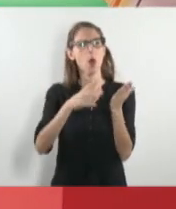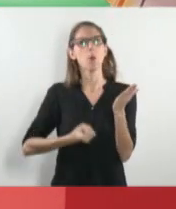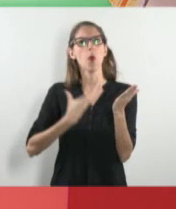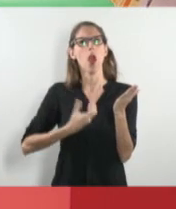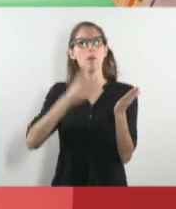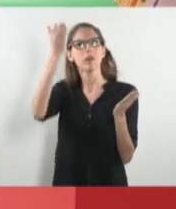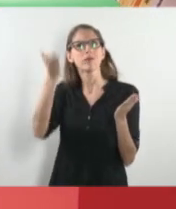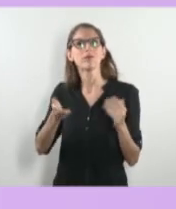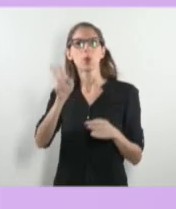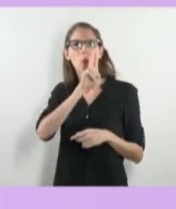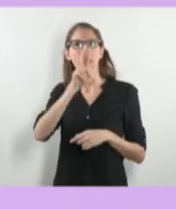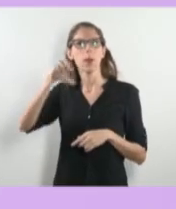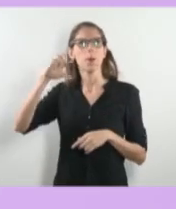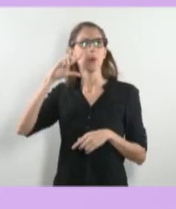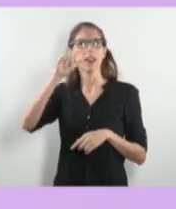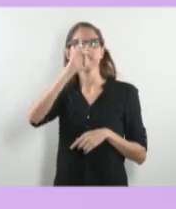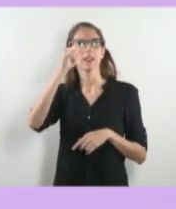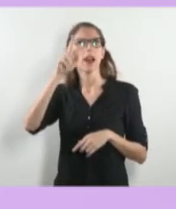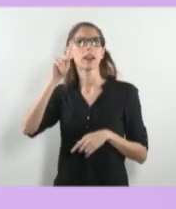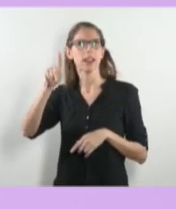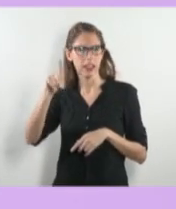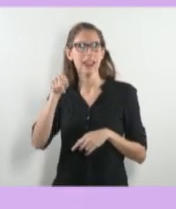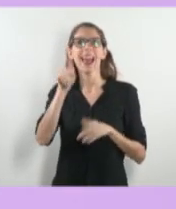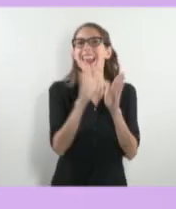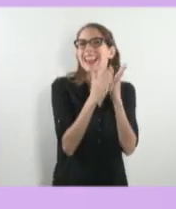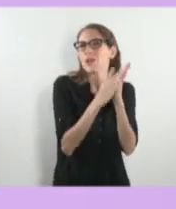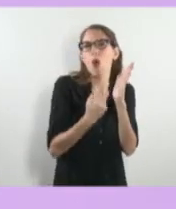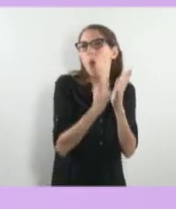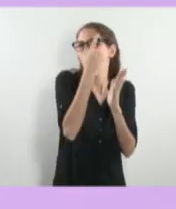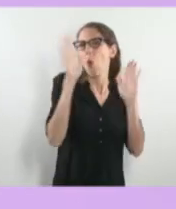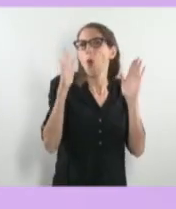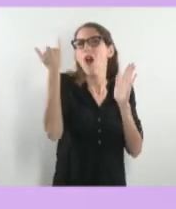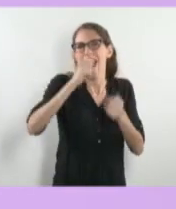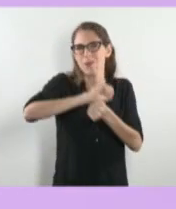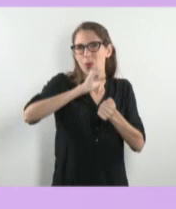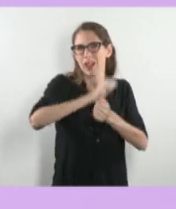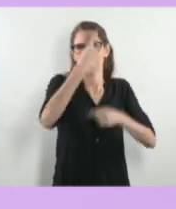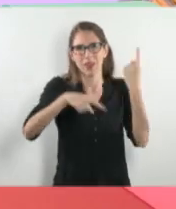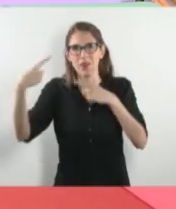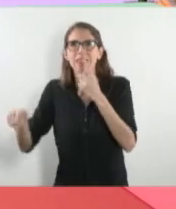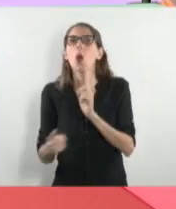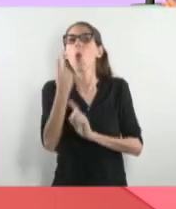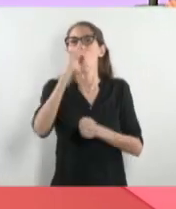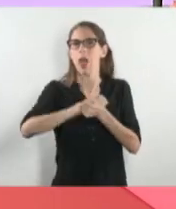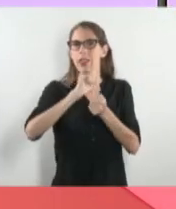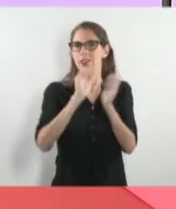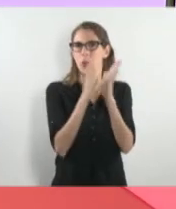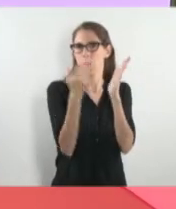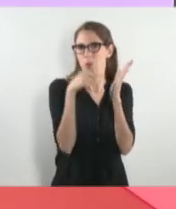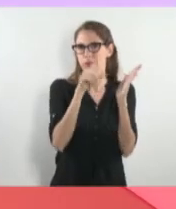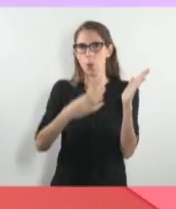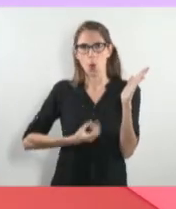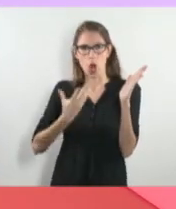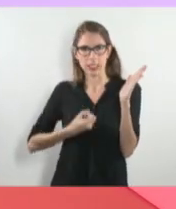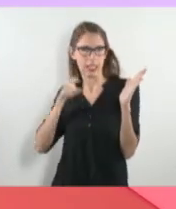Pizarnik. Esta es una de las tantas ediciones que pueden encontrar de la poesía de Pizarnik, que fue editada